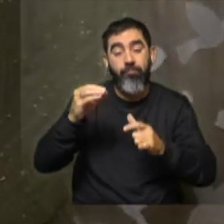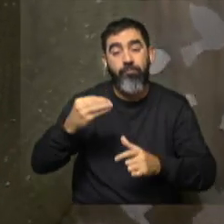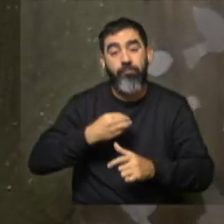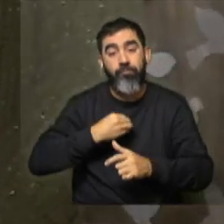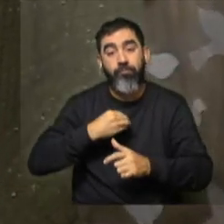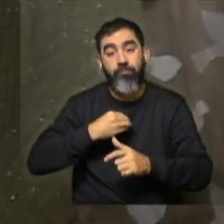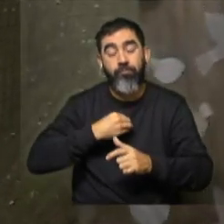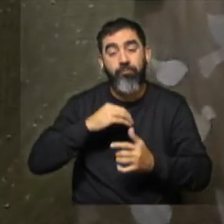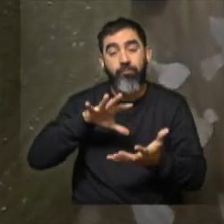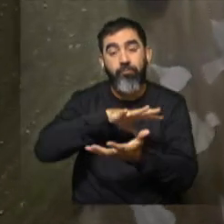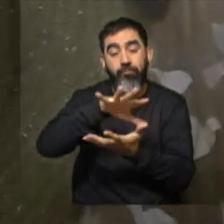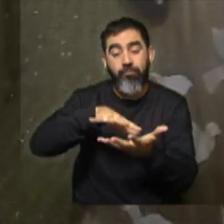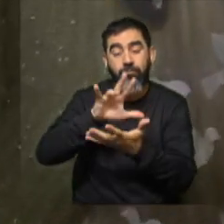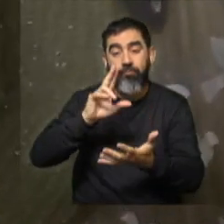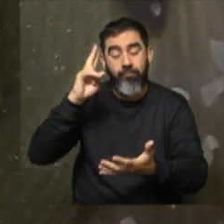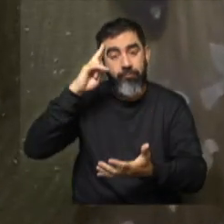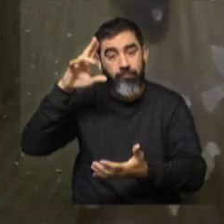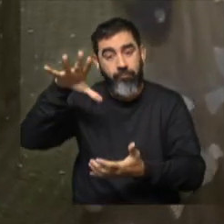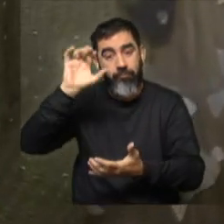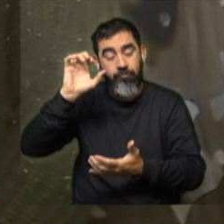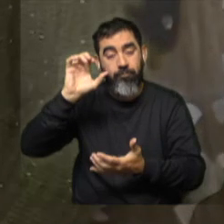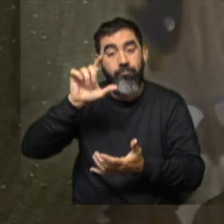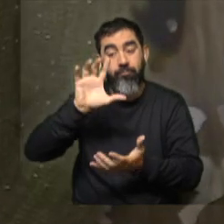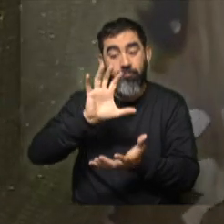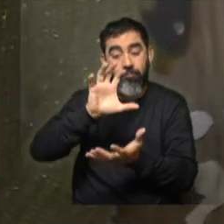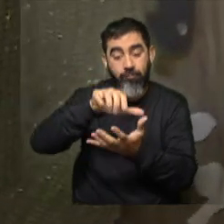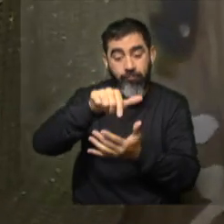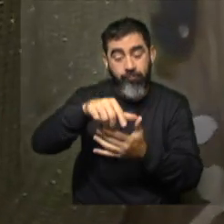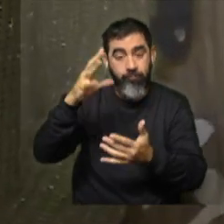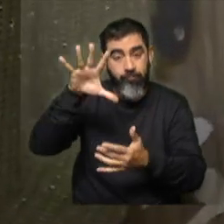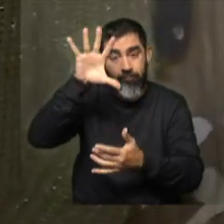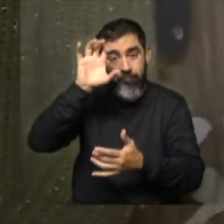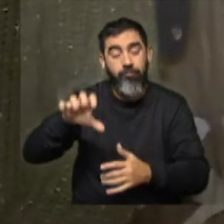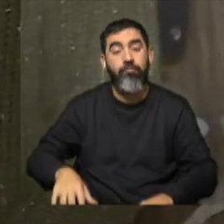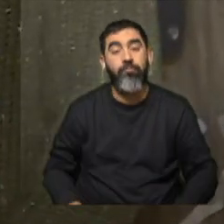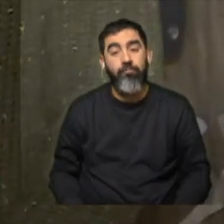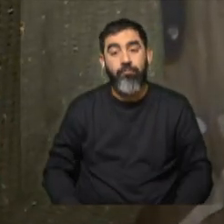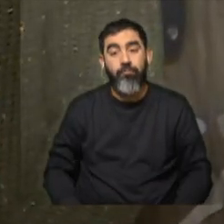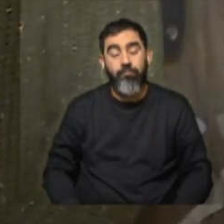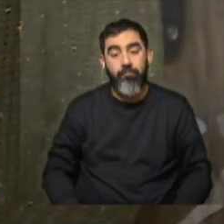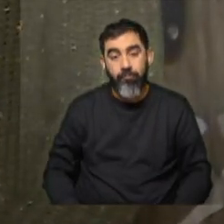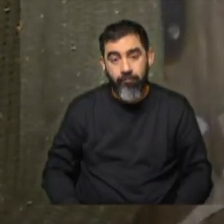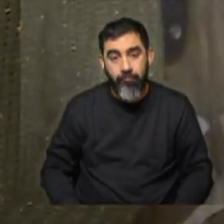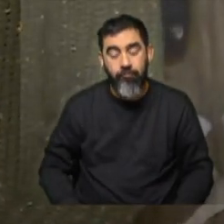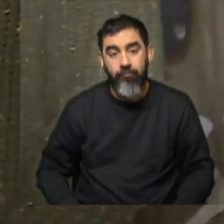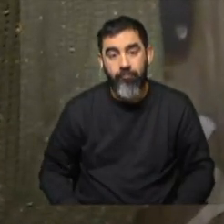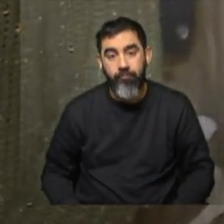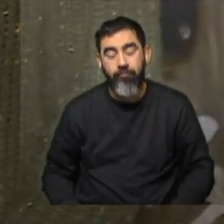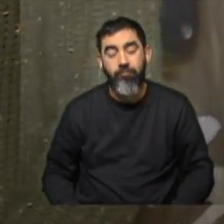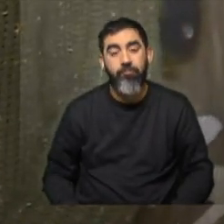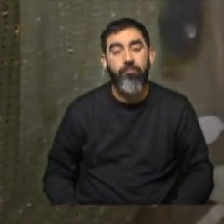de Sitios de Memoria como un sitio. Y bueno, la verdad es que sí, ya nos hemos